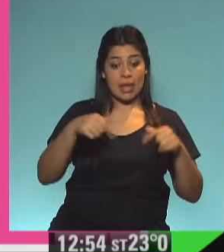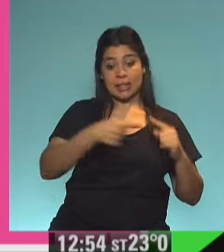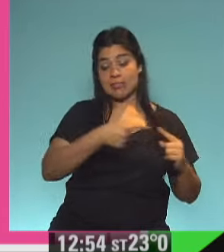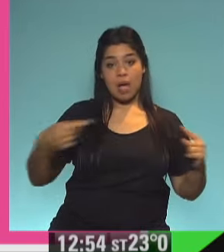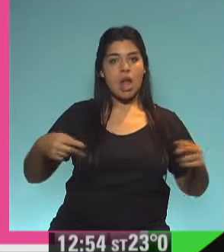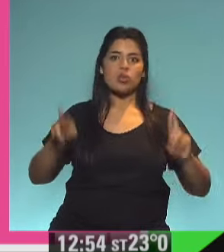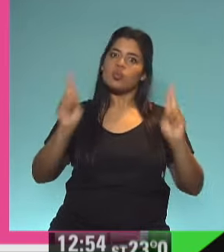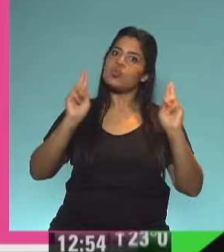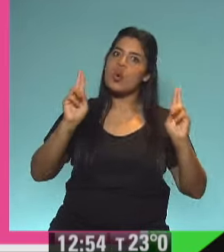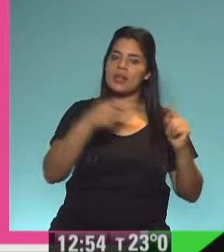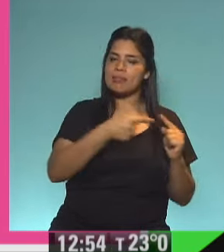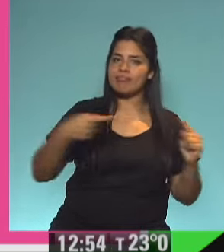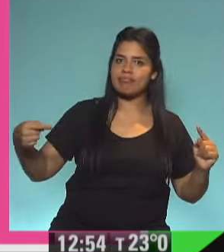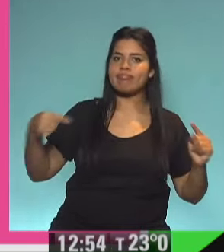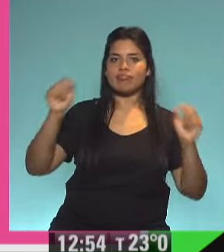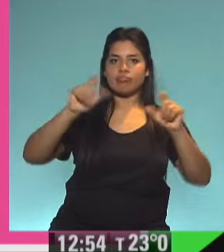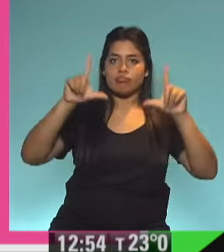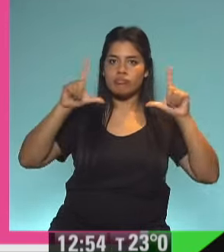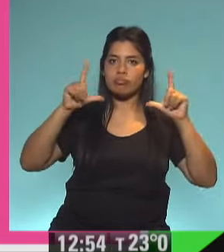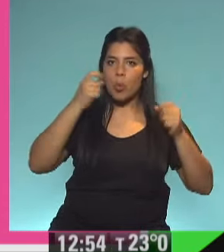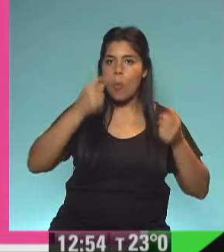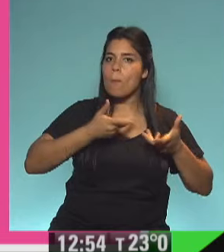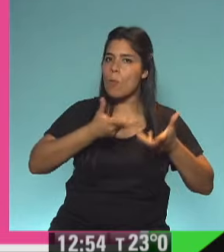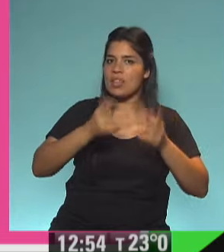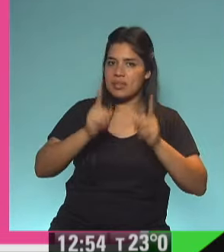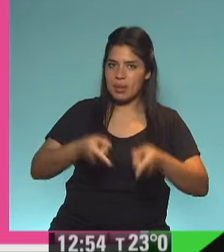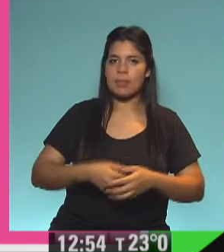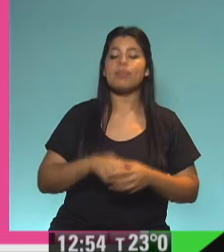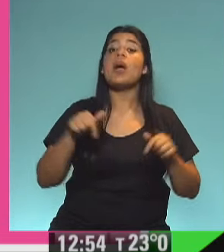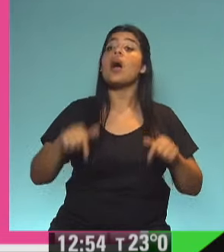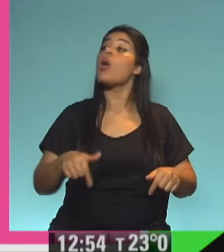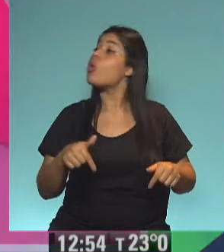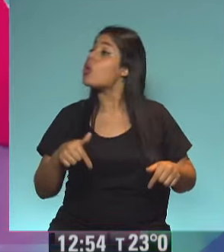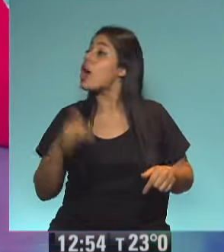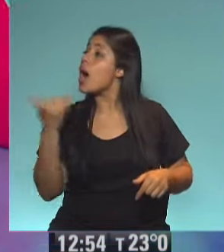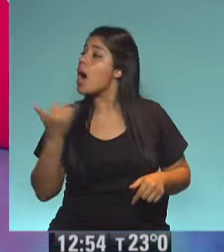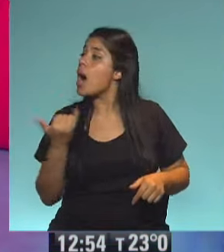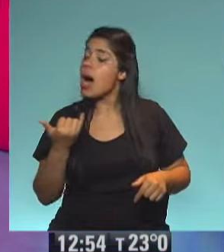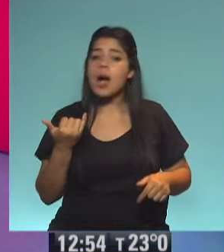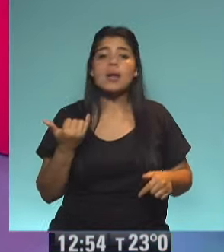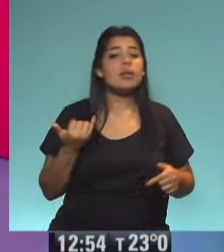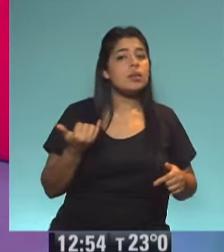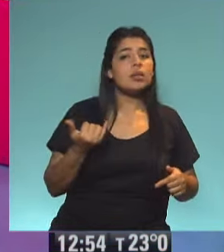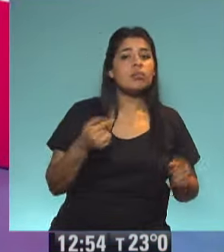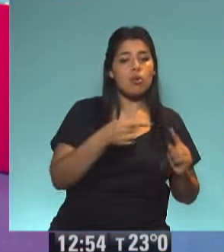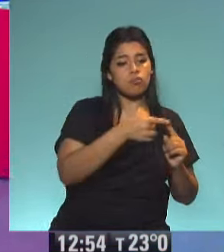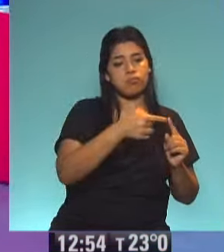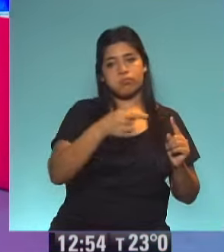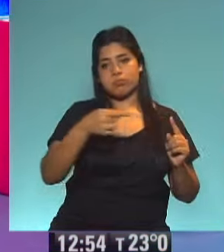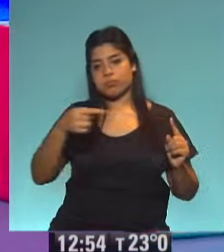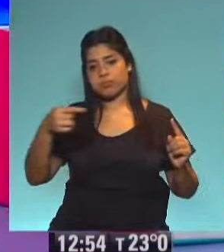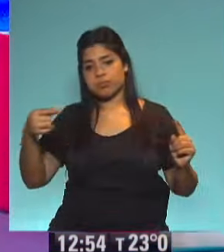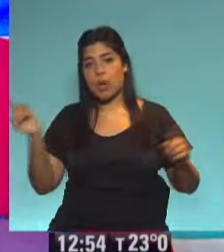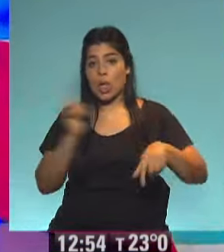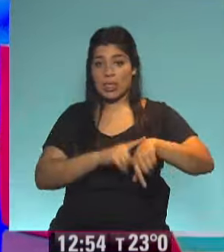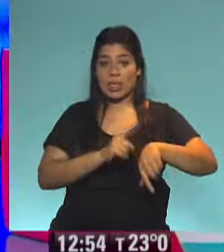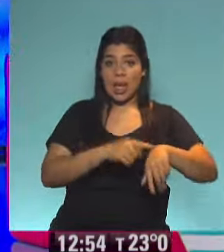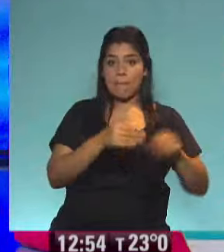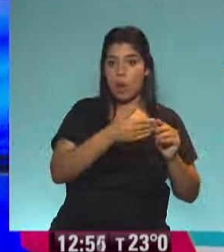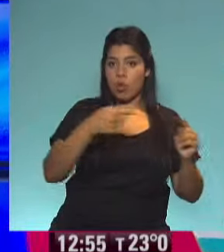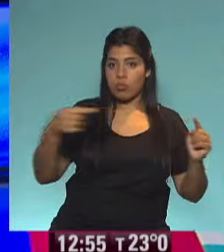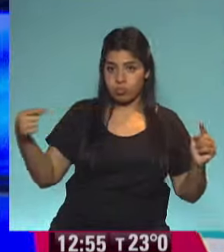nuestro programa. Sí. Y ahora tenemos, ¿sí? ¿Tenemos? La cronología de cómo fuimos diciendo las cosas, ¿no? Año por año. Ah,